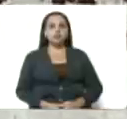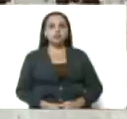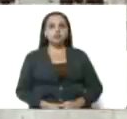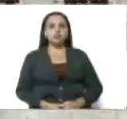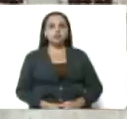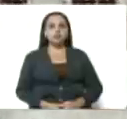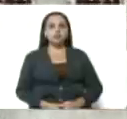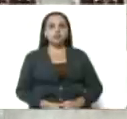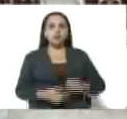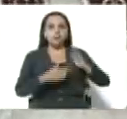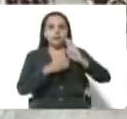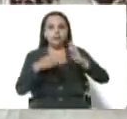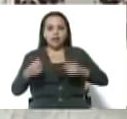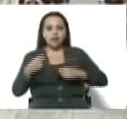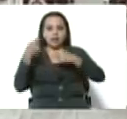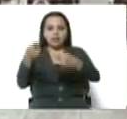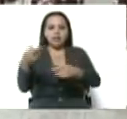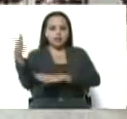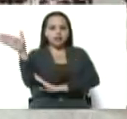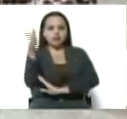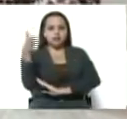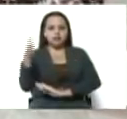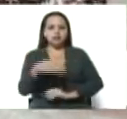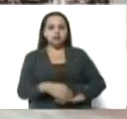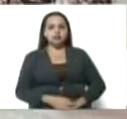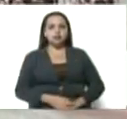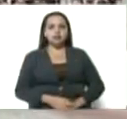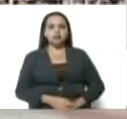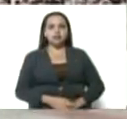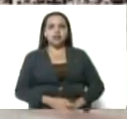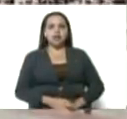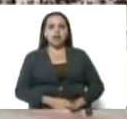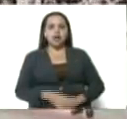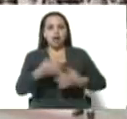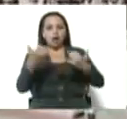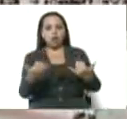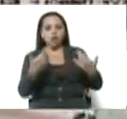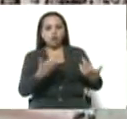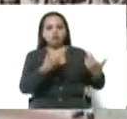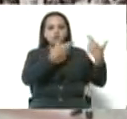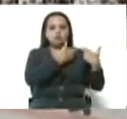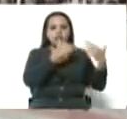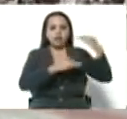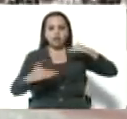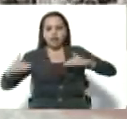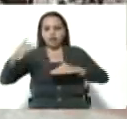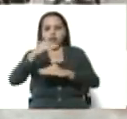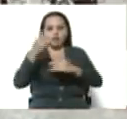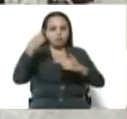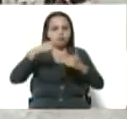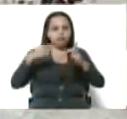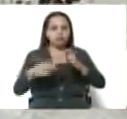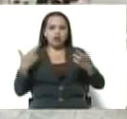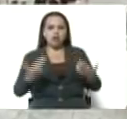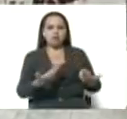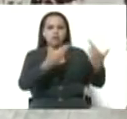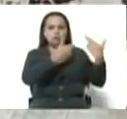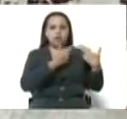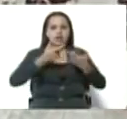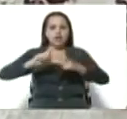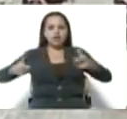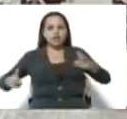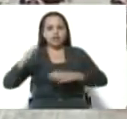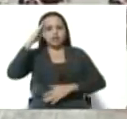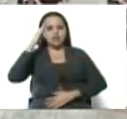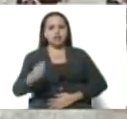presentación entrega de estandartes a los señores oficiales mayores generales y almirantes comandantes generales del